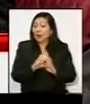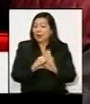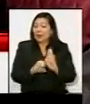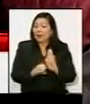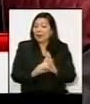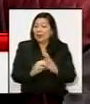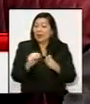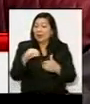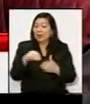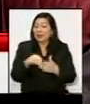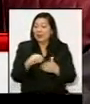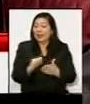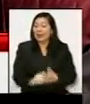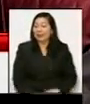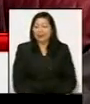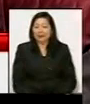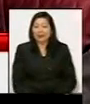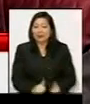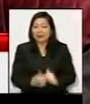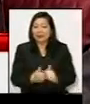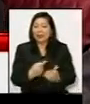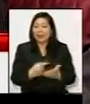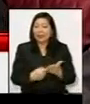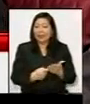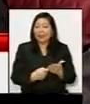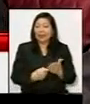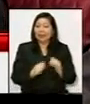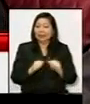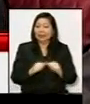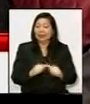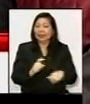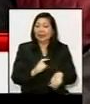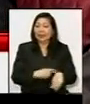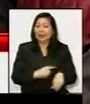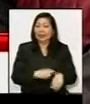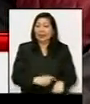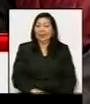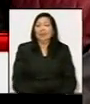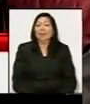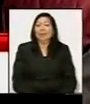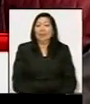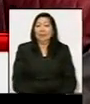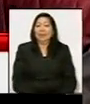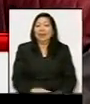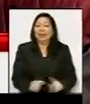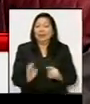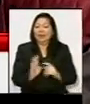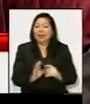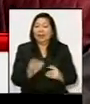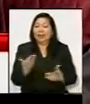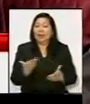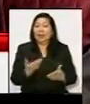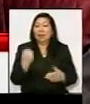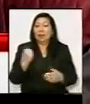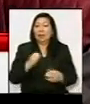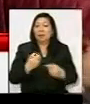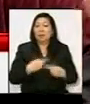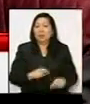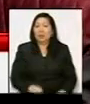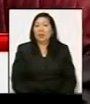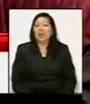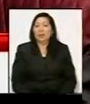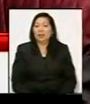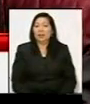plantea una reforma que se predice en el tiempo entonces que garantice la autonomía de los poderes públicos